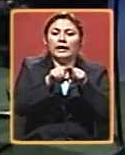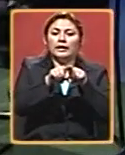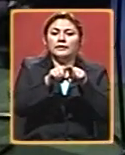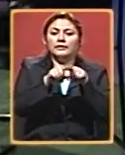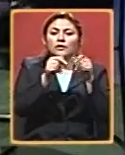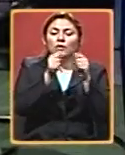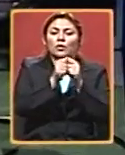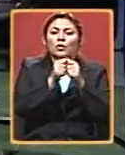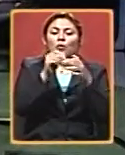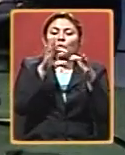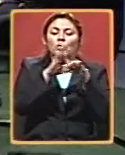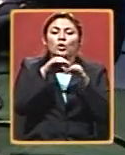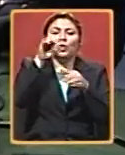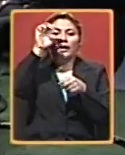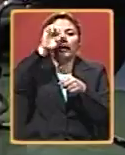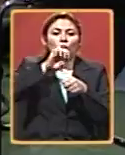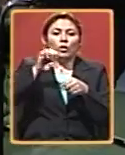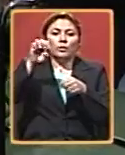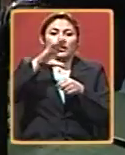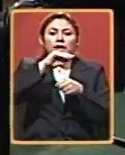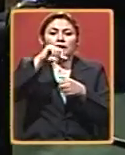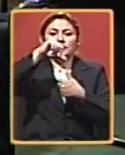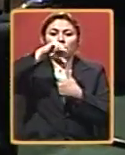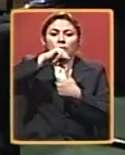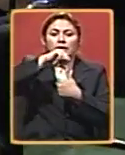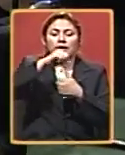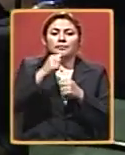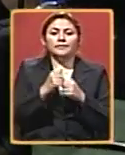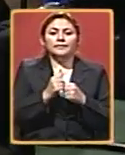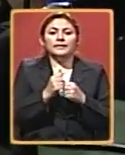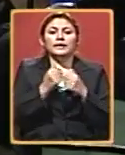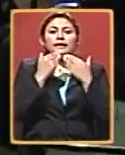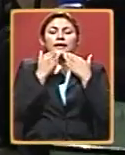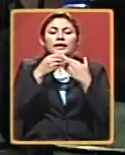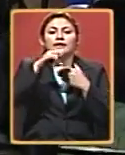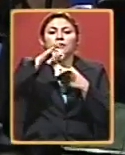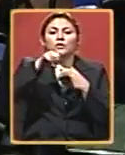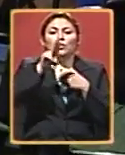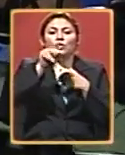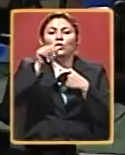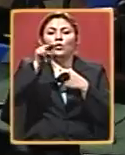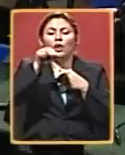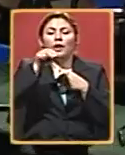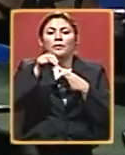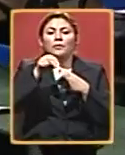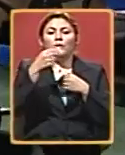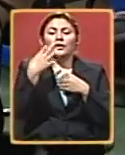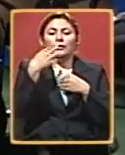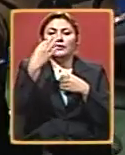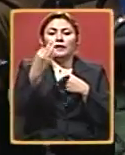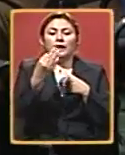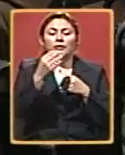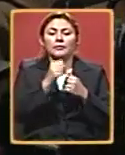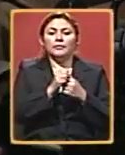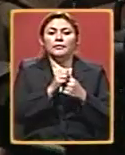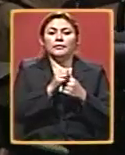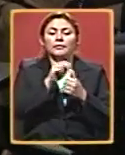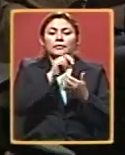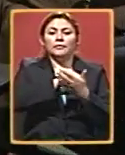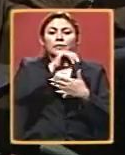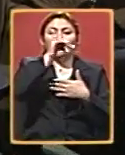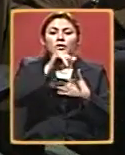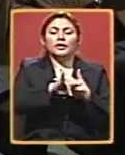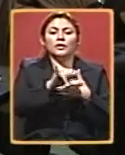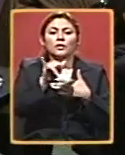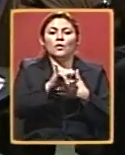Unión Europea y Centroamérica. Bueno, muchas gracias, don Juan, por la invitación. Este proyecto es